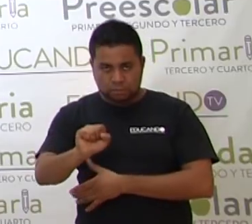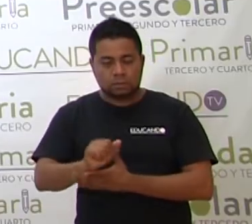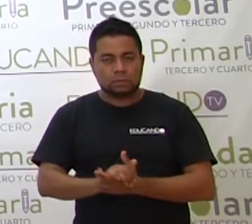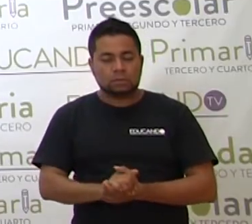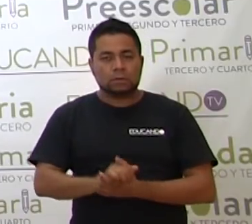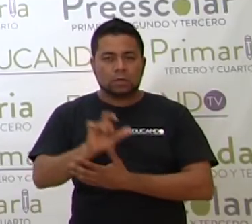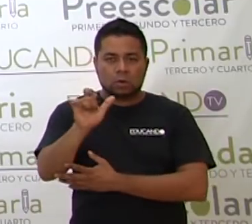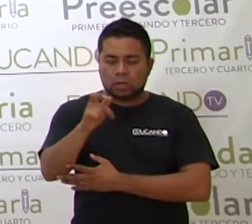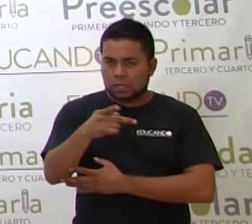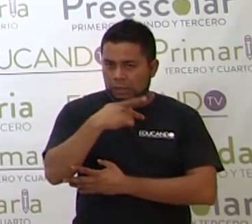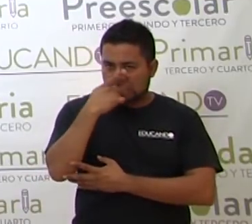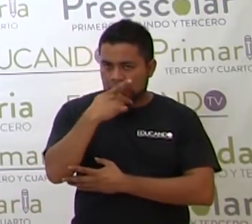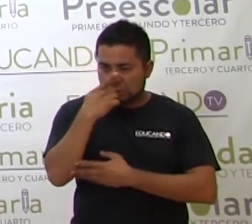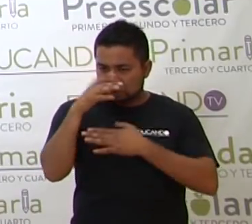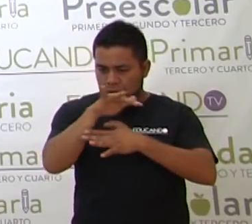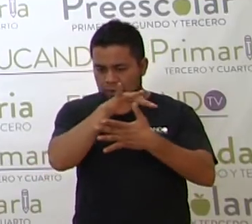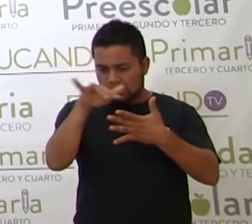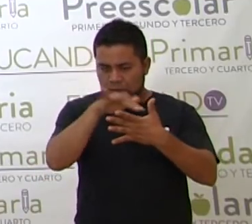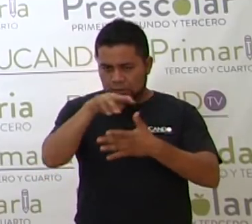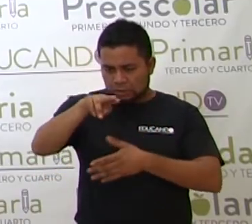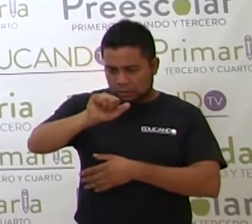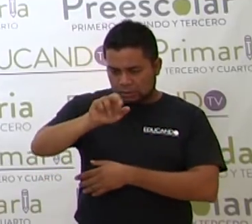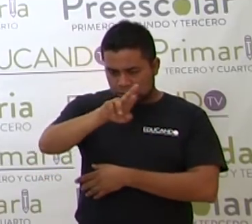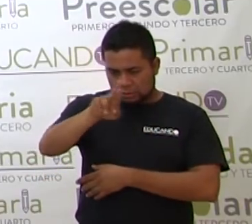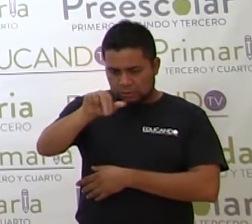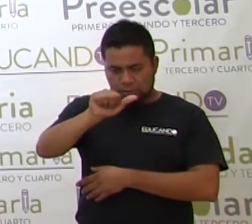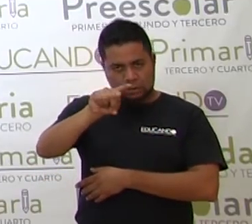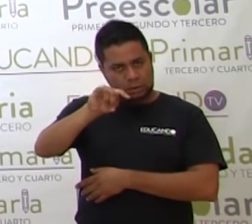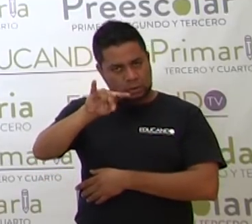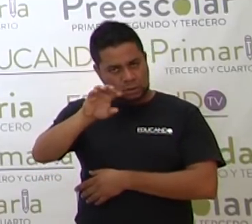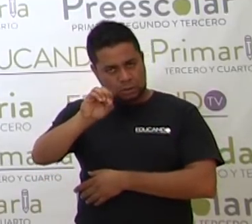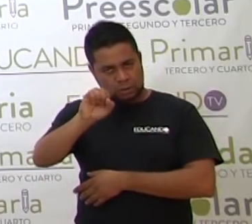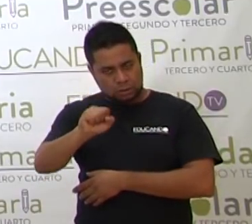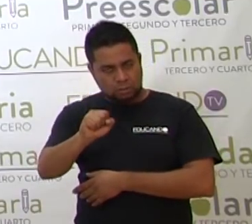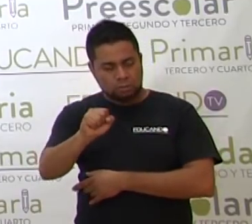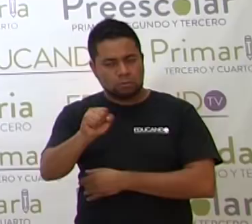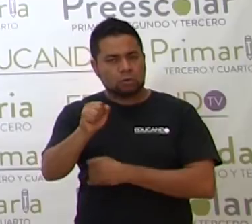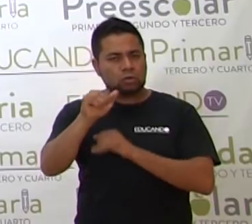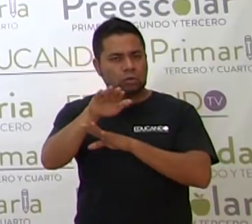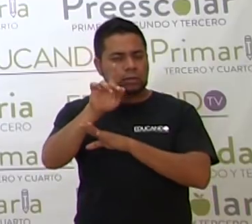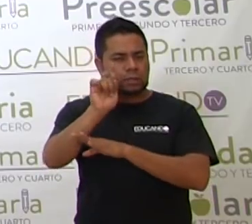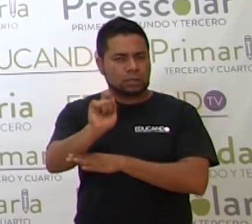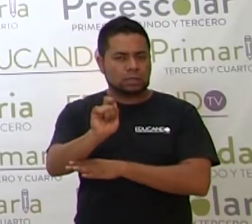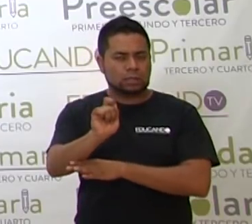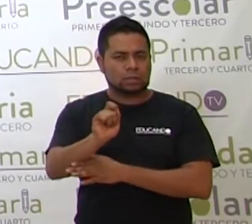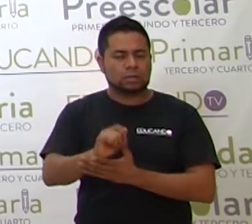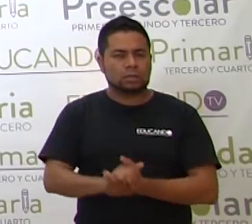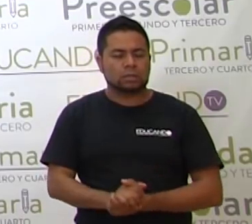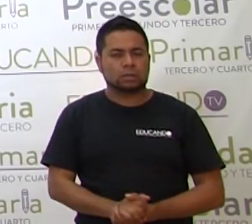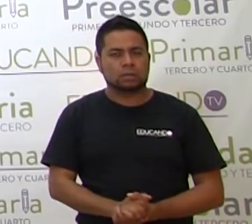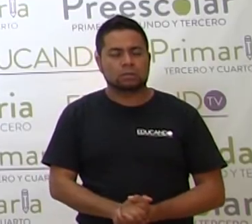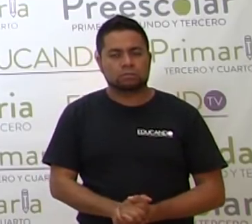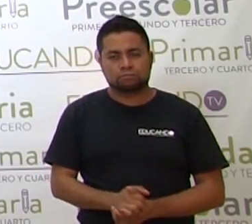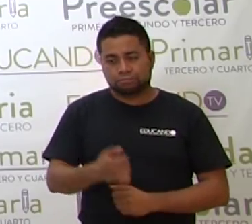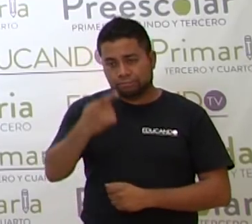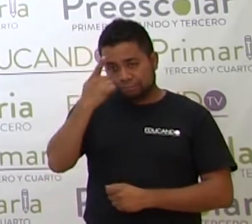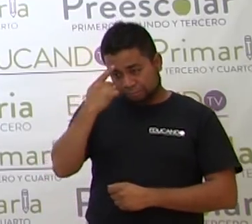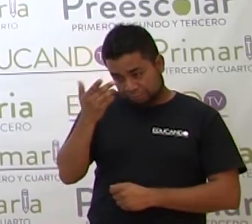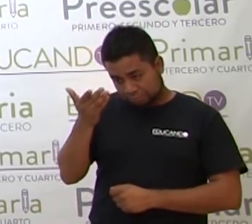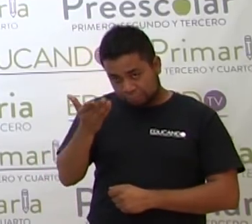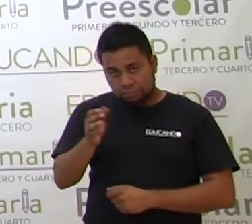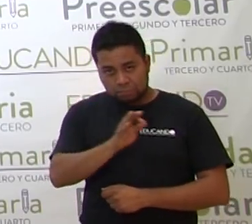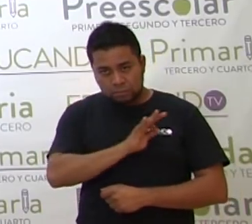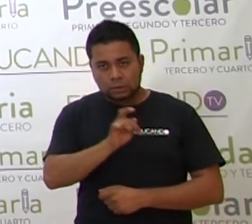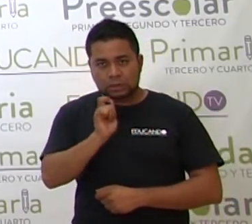Y al hablar de los textos narrativos, estamos hablando esencialmente de lo que nosotros podemos,